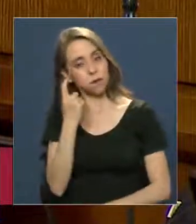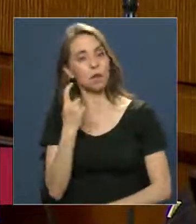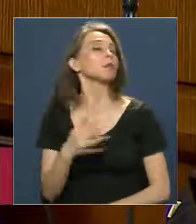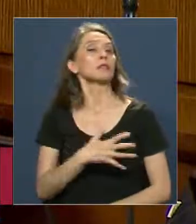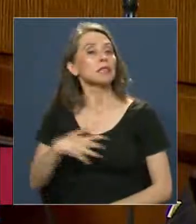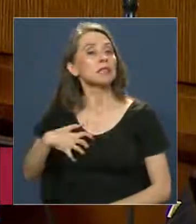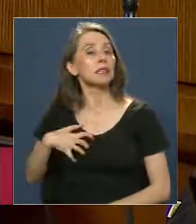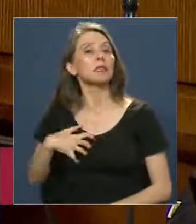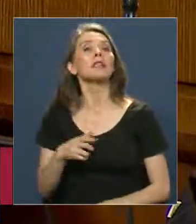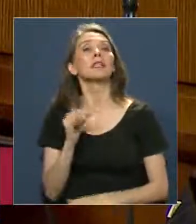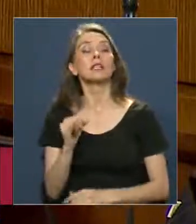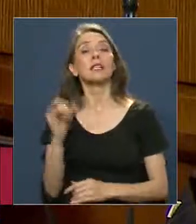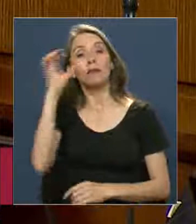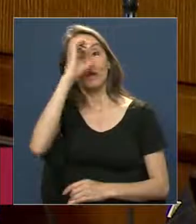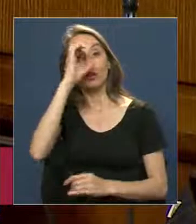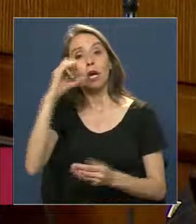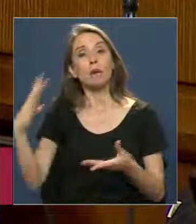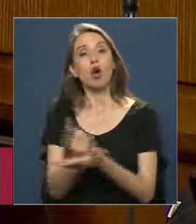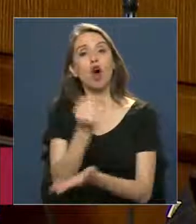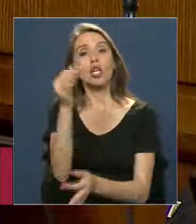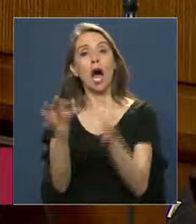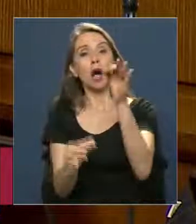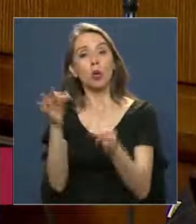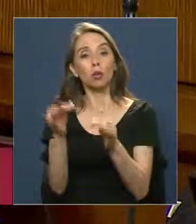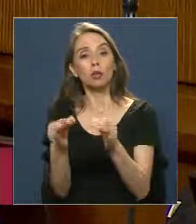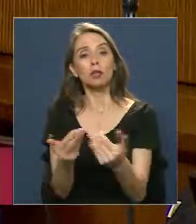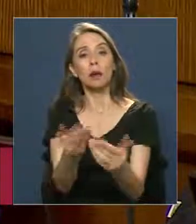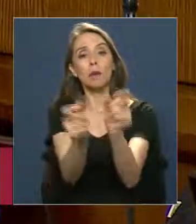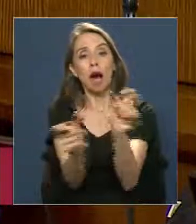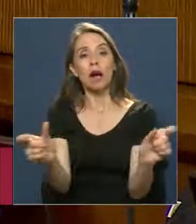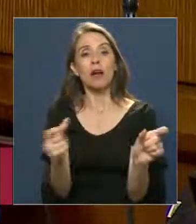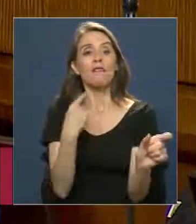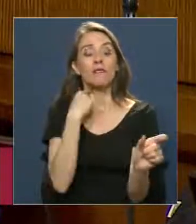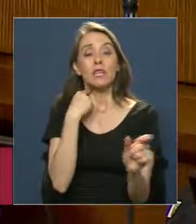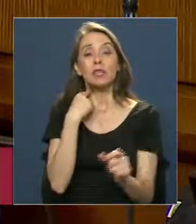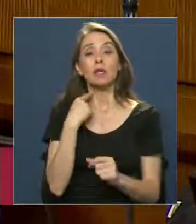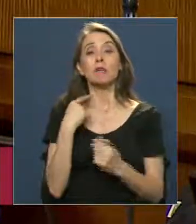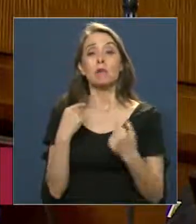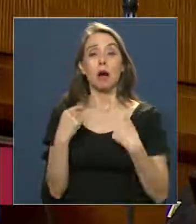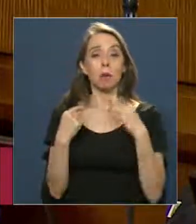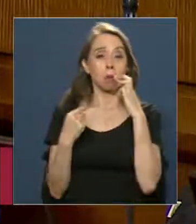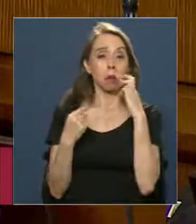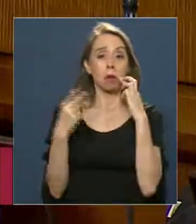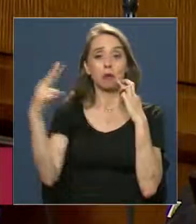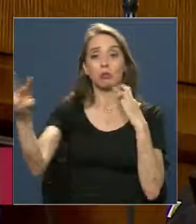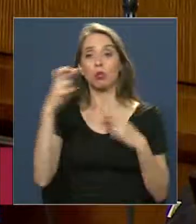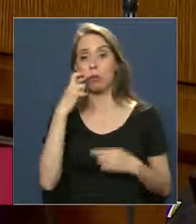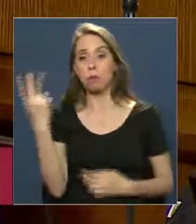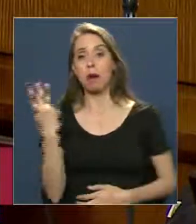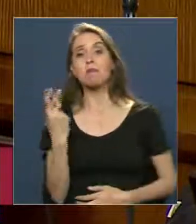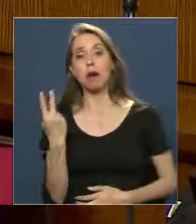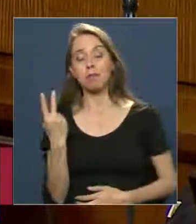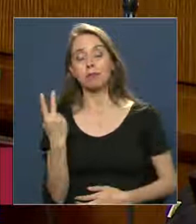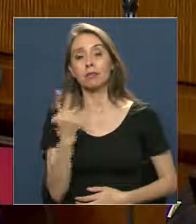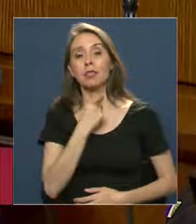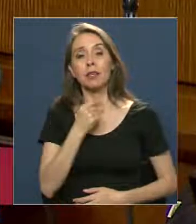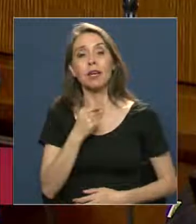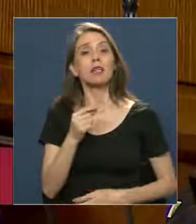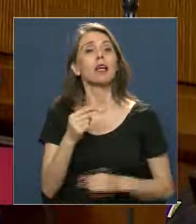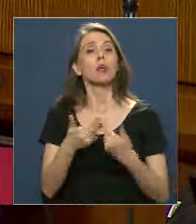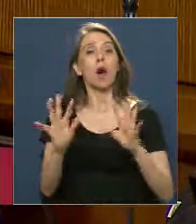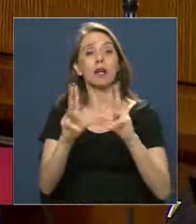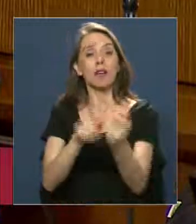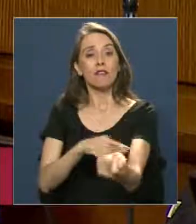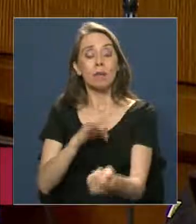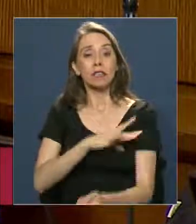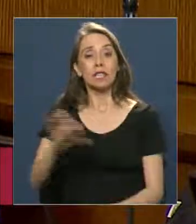búsqueda de justicia que nunca vamos a dejar para nuestras víctimas, que fueron nuestros padres. Porque creemos que la búsqueda de justicia en cualquier familia de